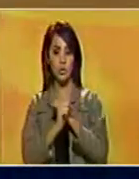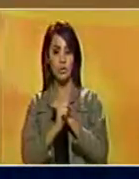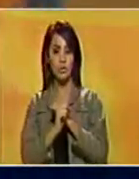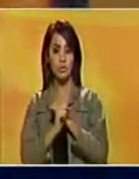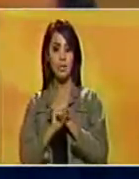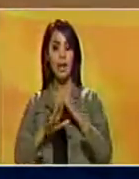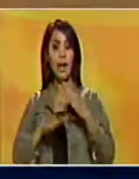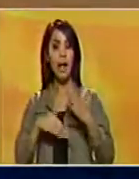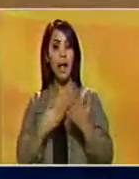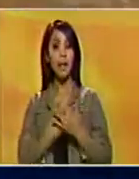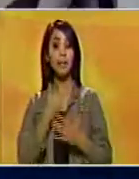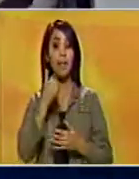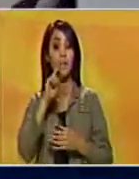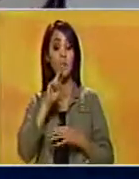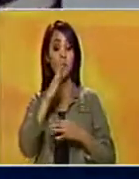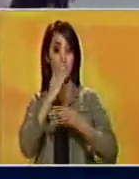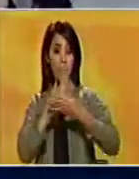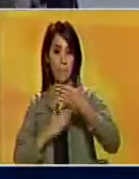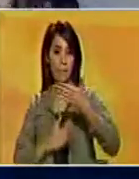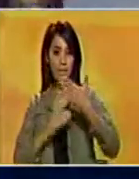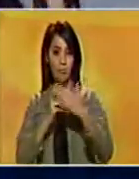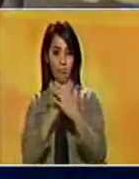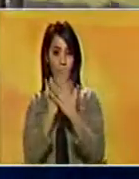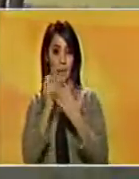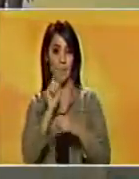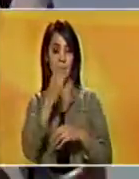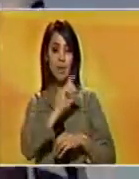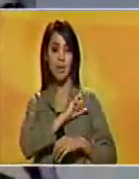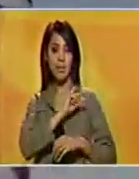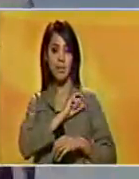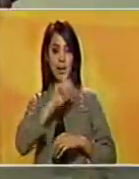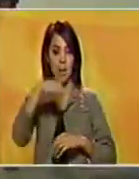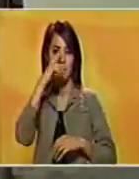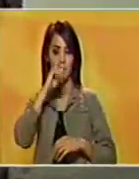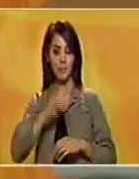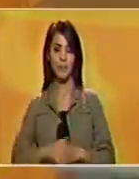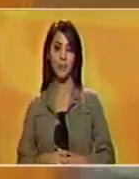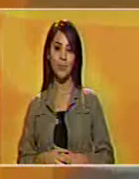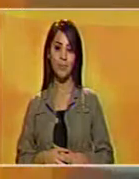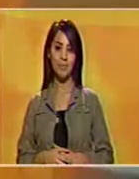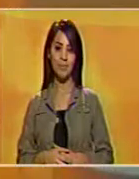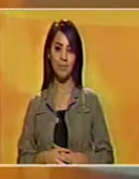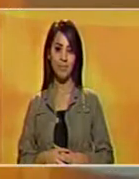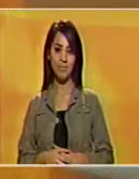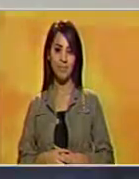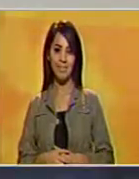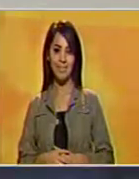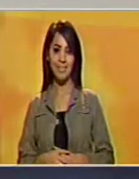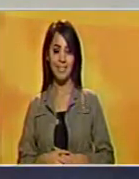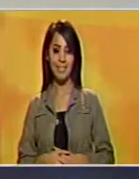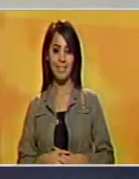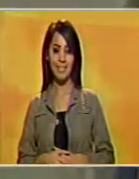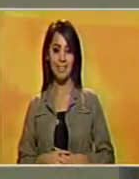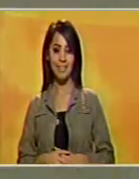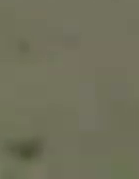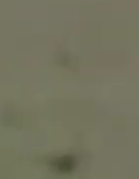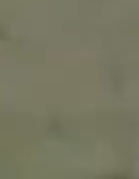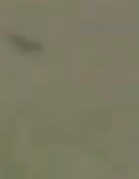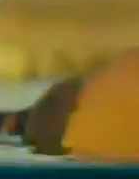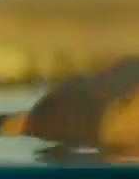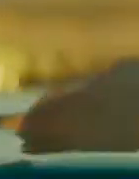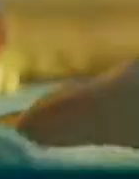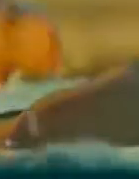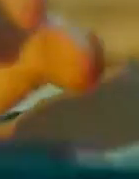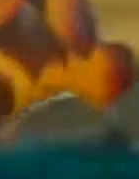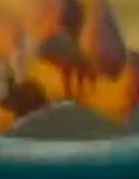y culminará a las 12:30 de la madrugada del 1 de enero de 2018. Baby, no me hables más y tíramelo,